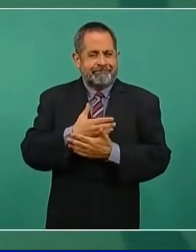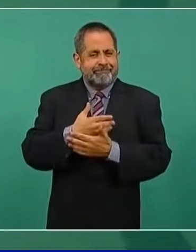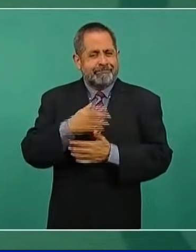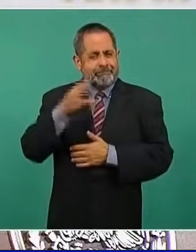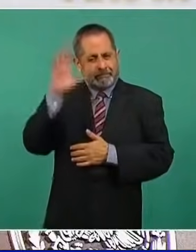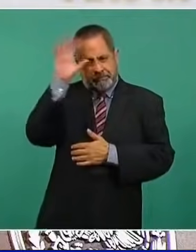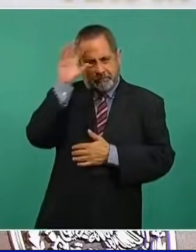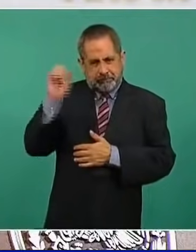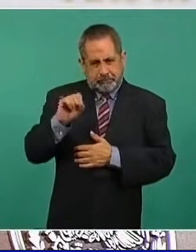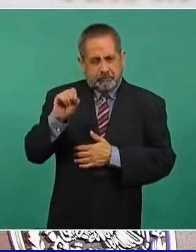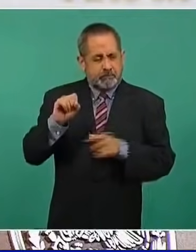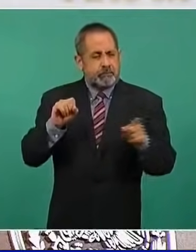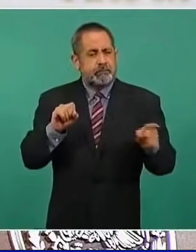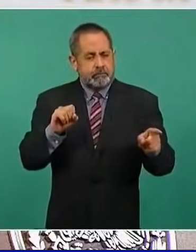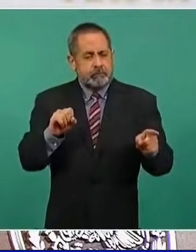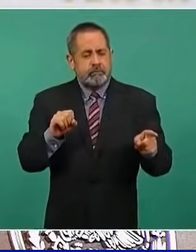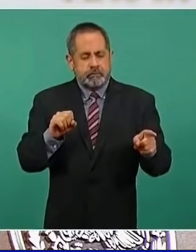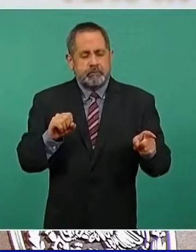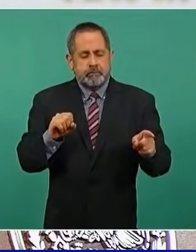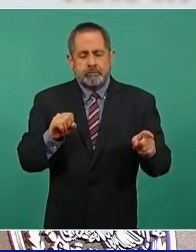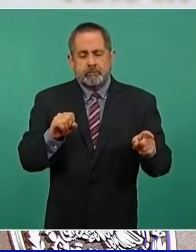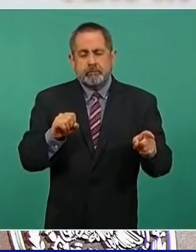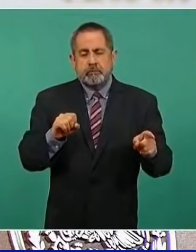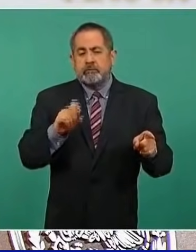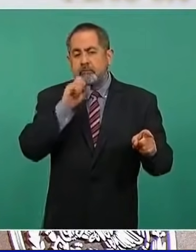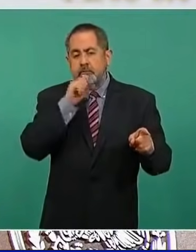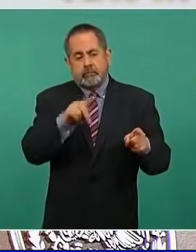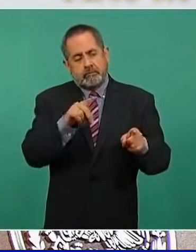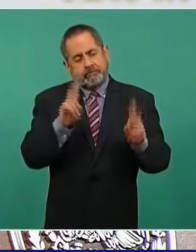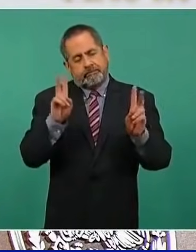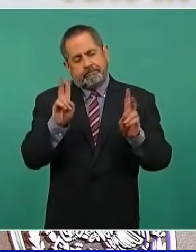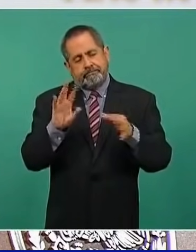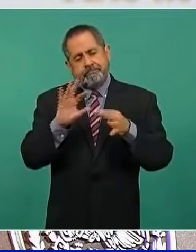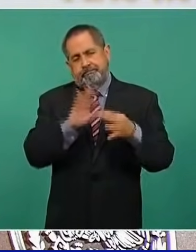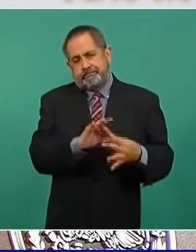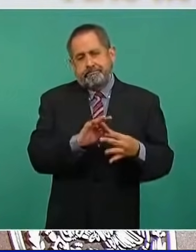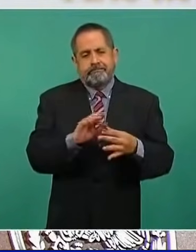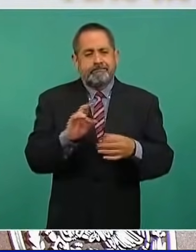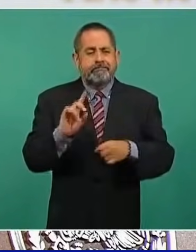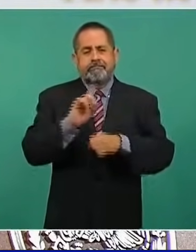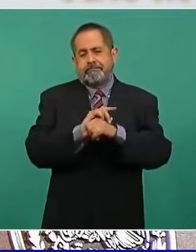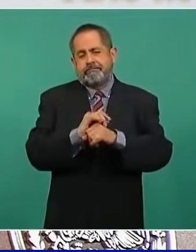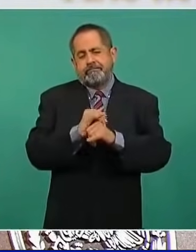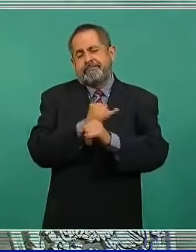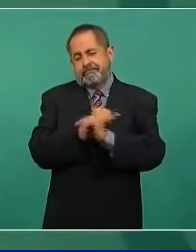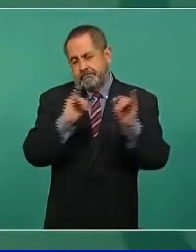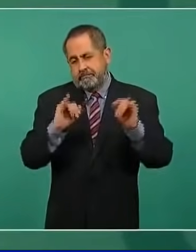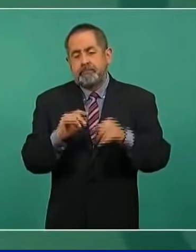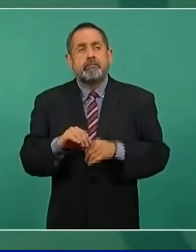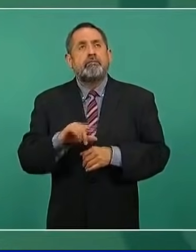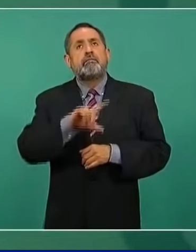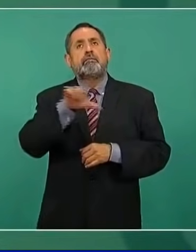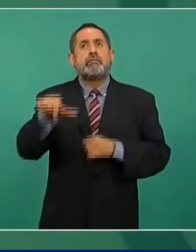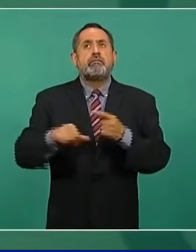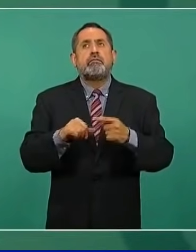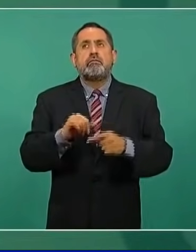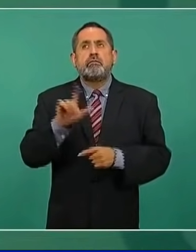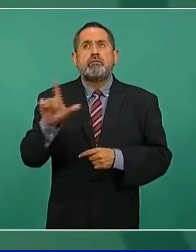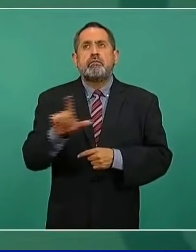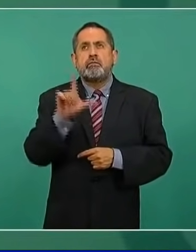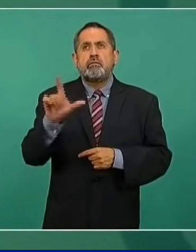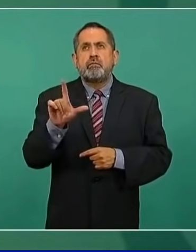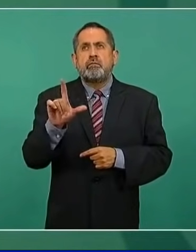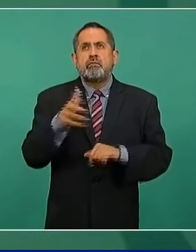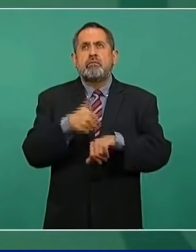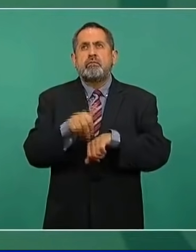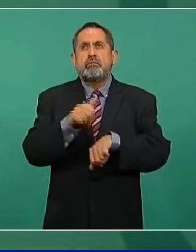en el marco de los festejos por la independencia. Y el lunes, que es día